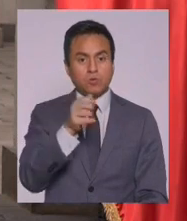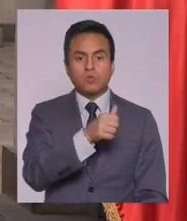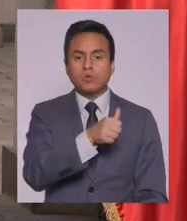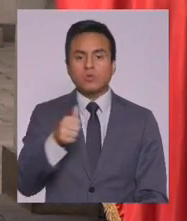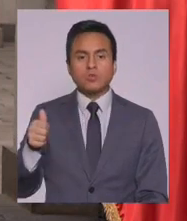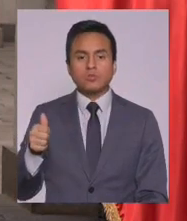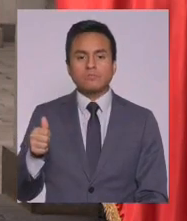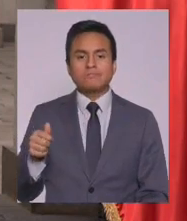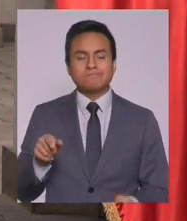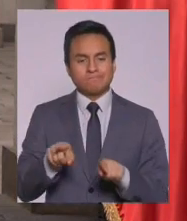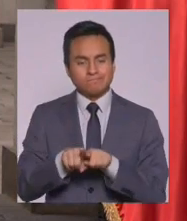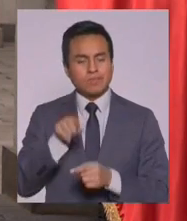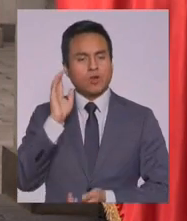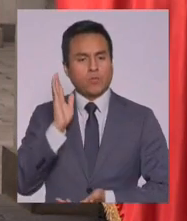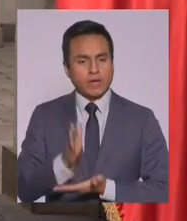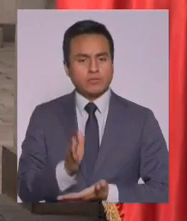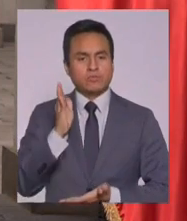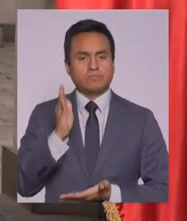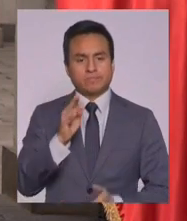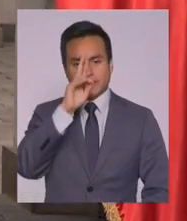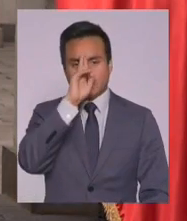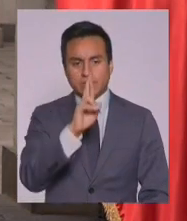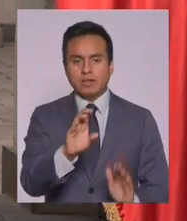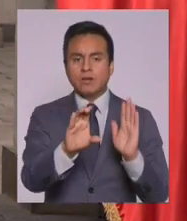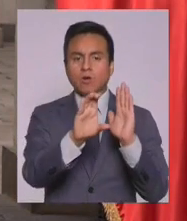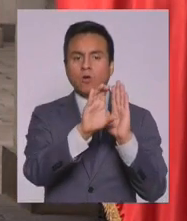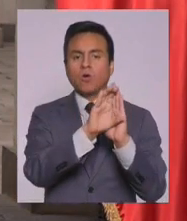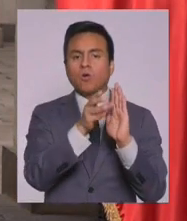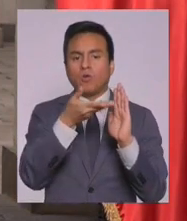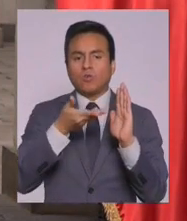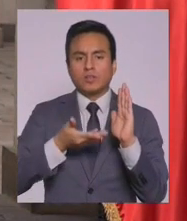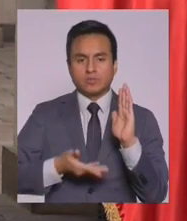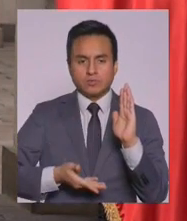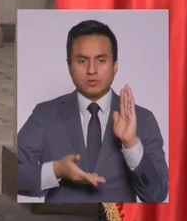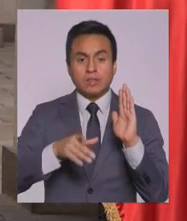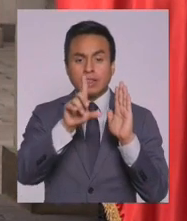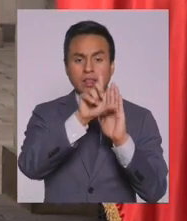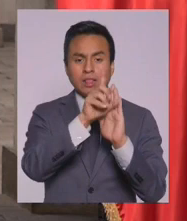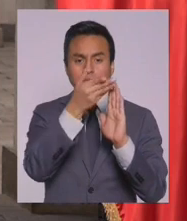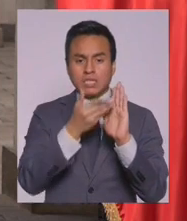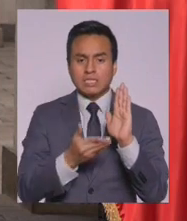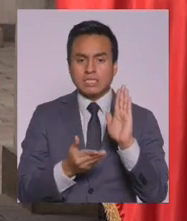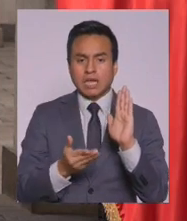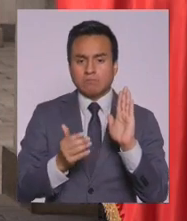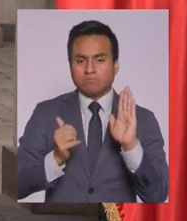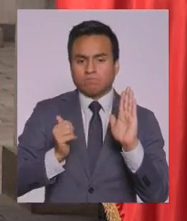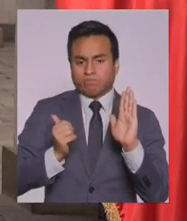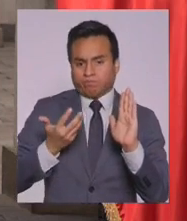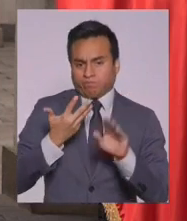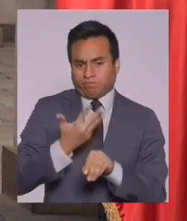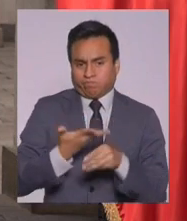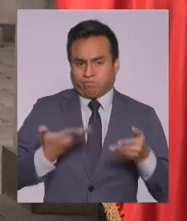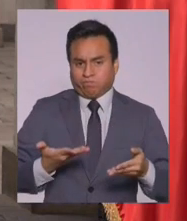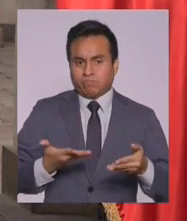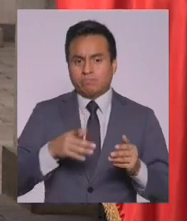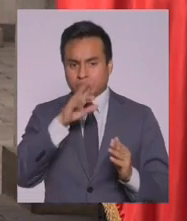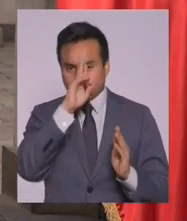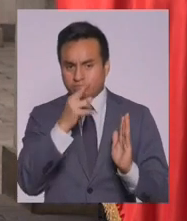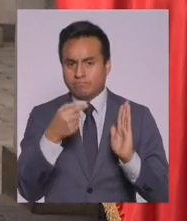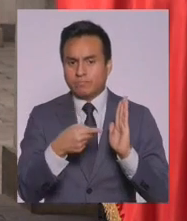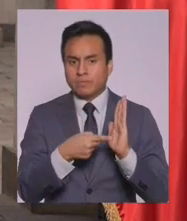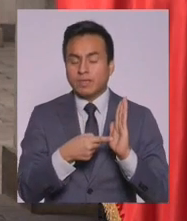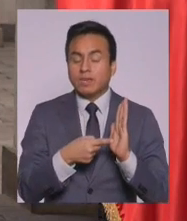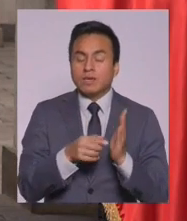tenemos la obligación de respetar la Constitución y las leyes vigentes, incluso cuando